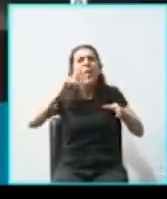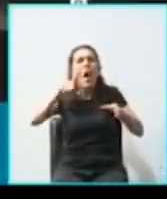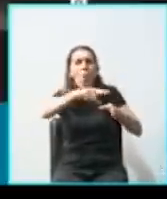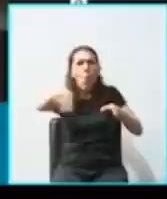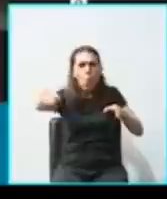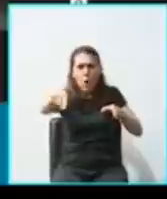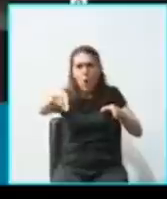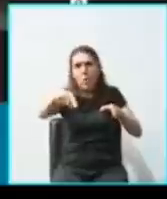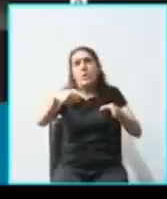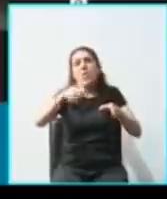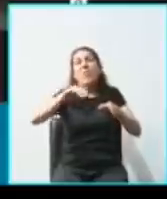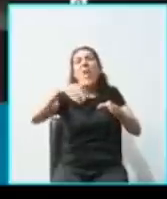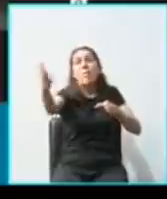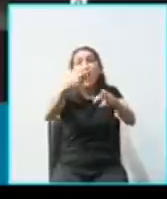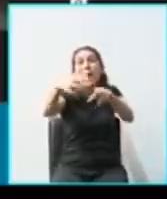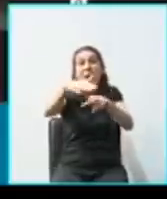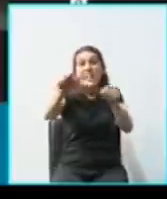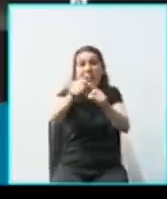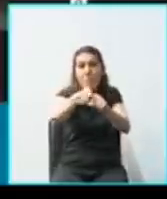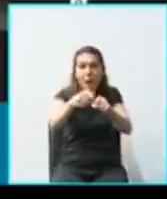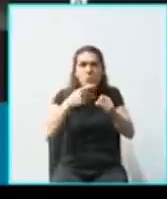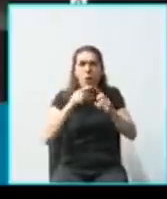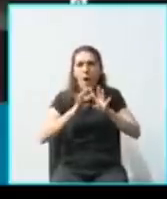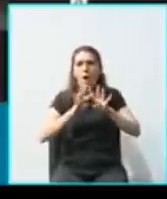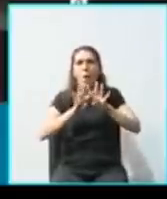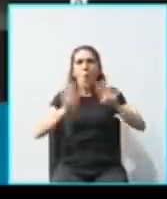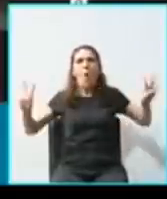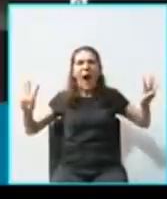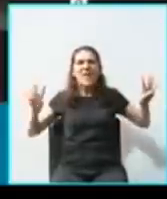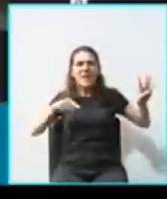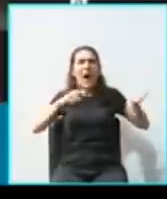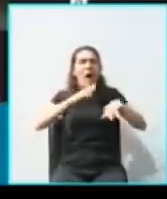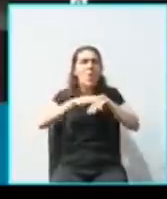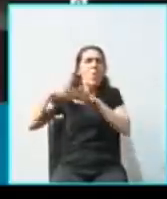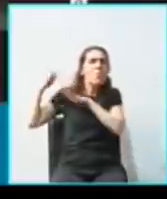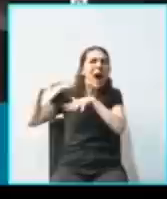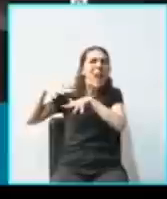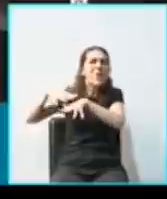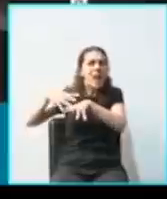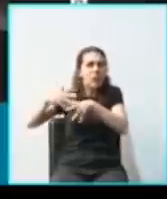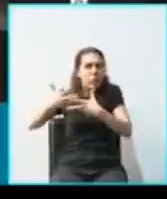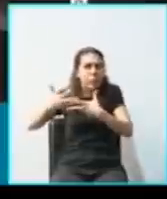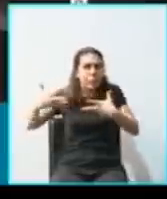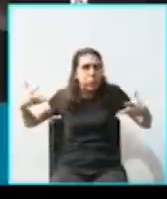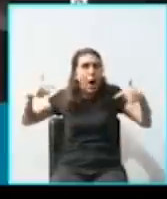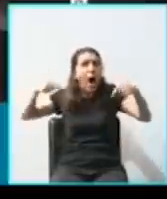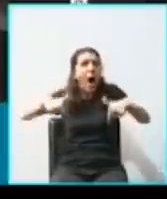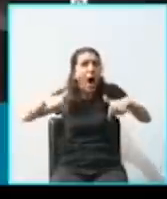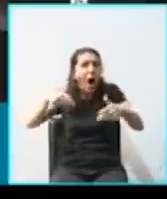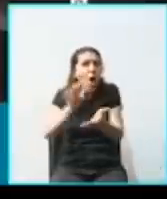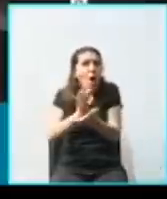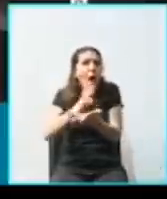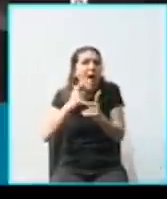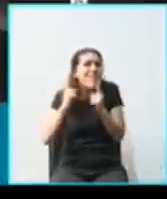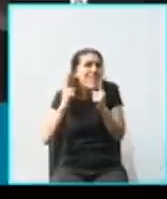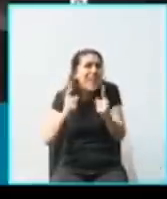llegar a Plaza de Mayo, y logramos voltear esas vallas con manifestaciones masivas durante varias semanas consecutivas, ahora se quiere instaurar de manera fija